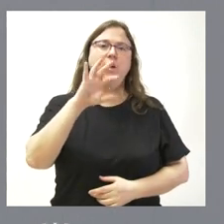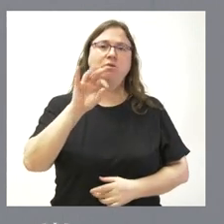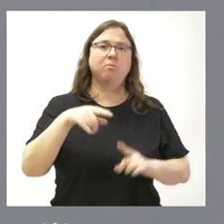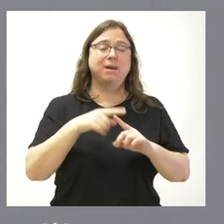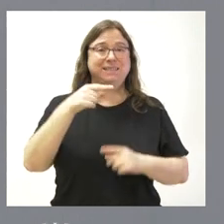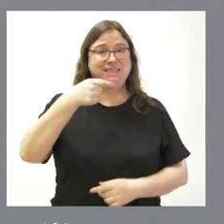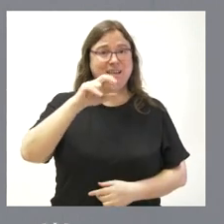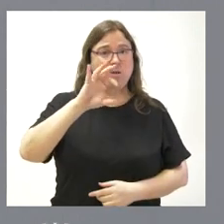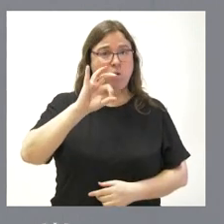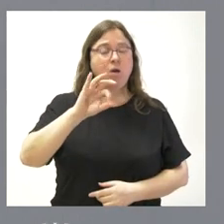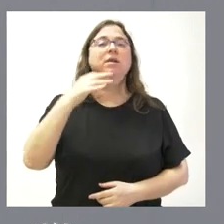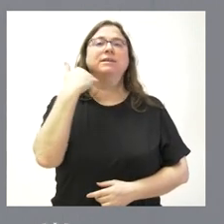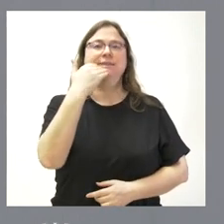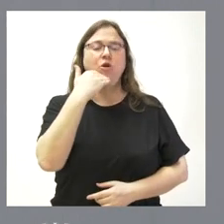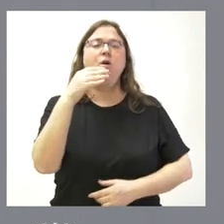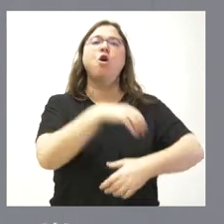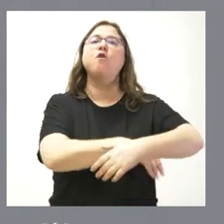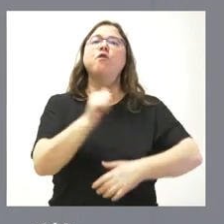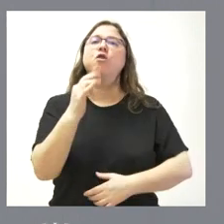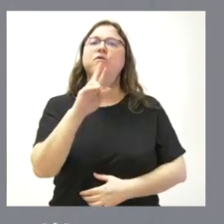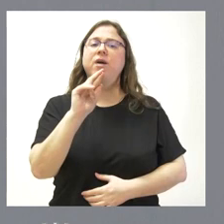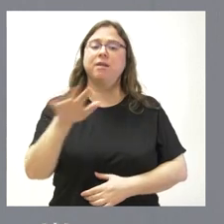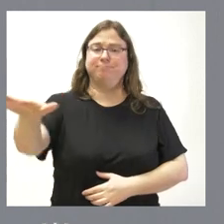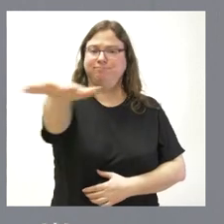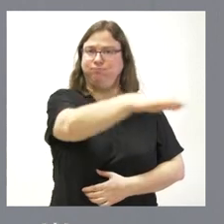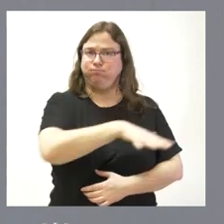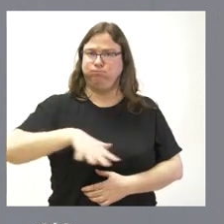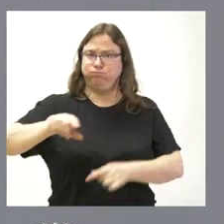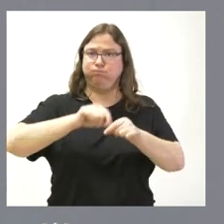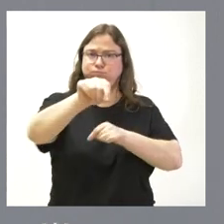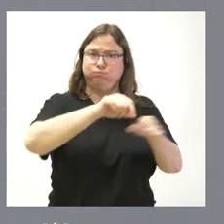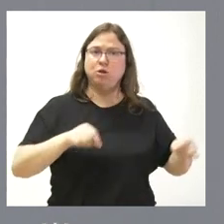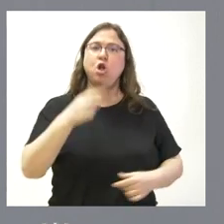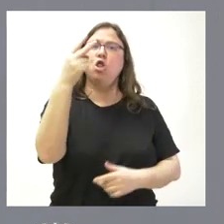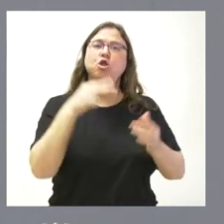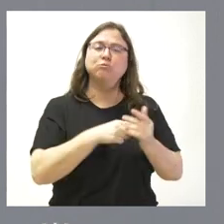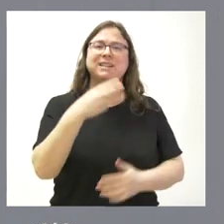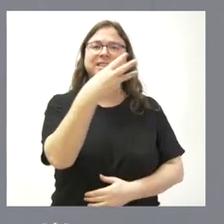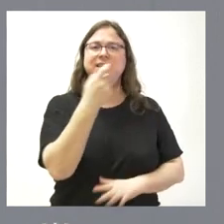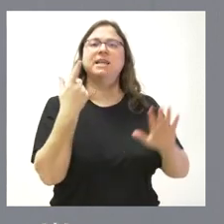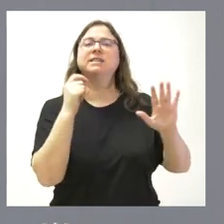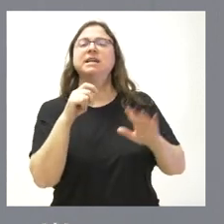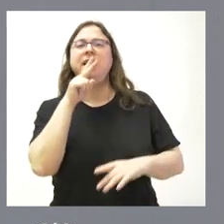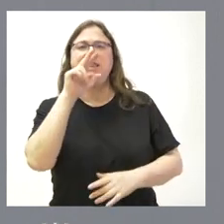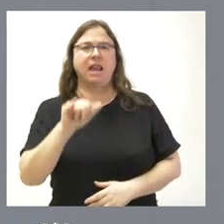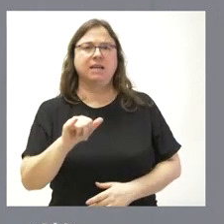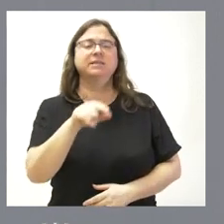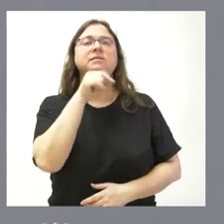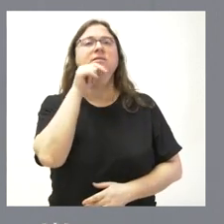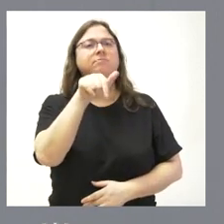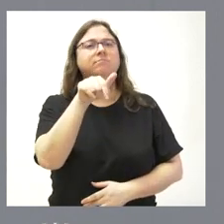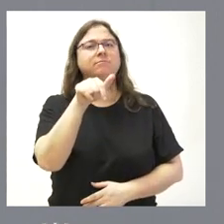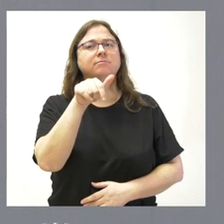fondos feder afecta una superficie de 2 360 hectáreas se